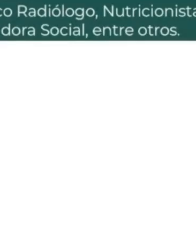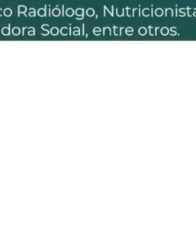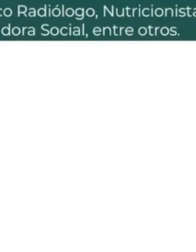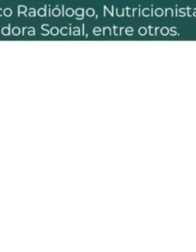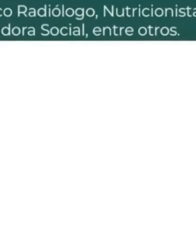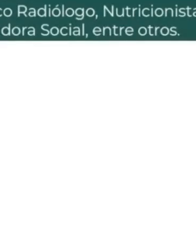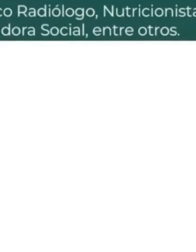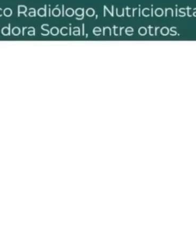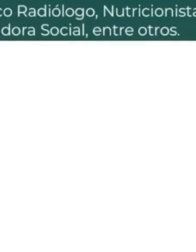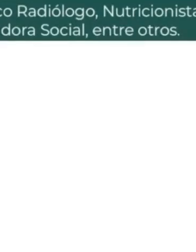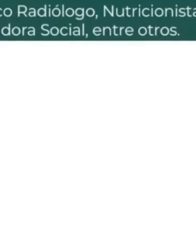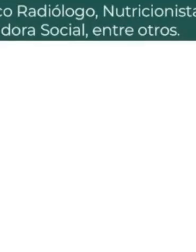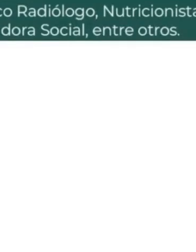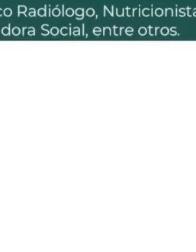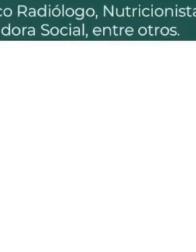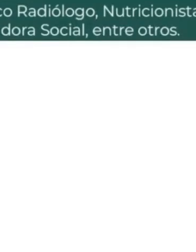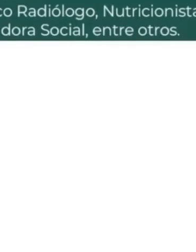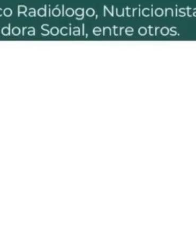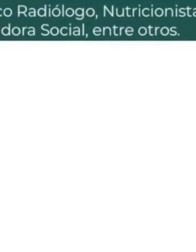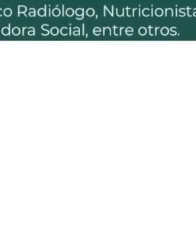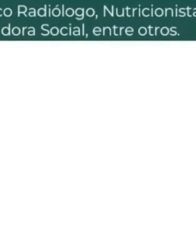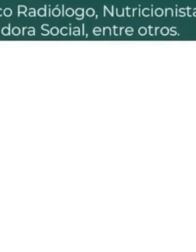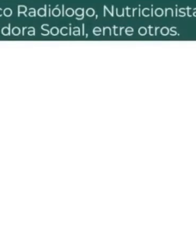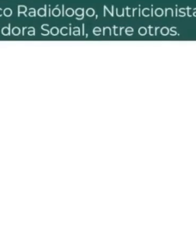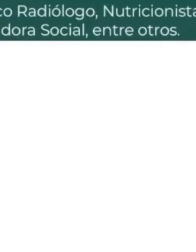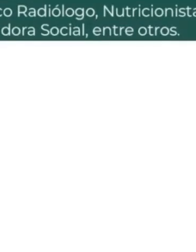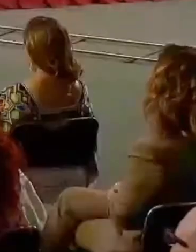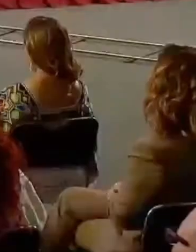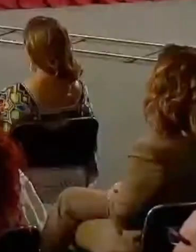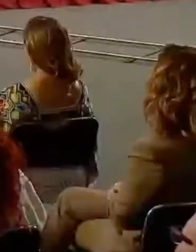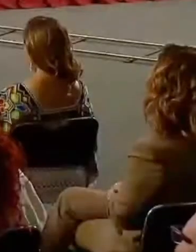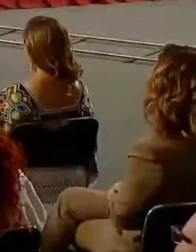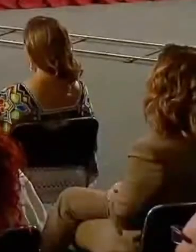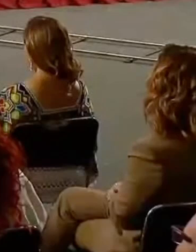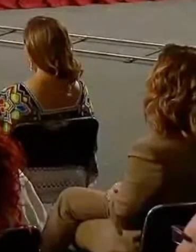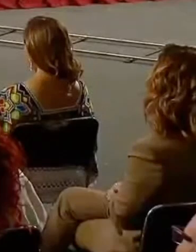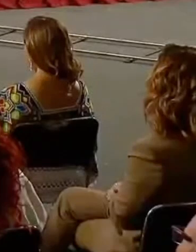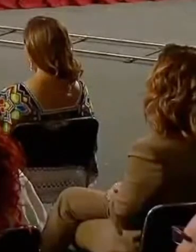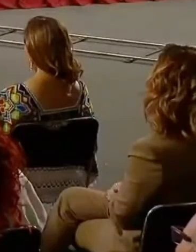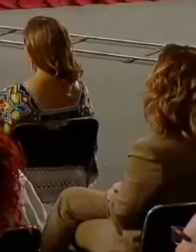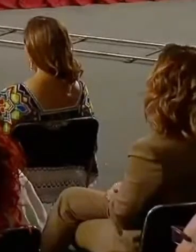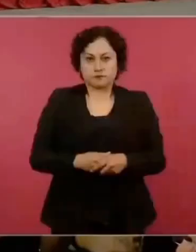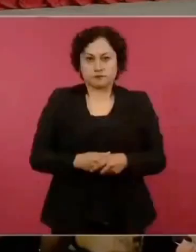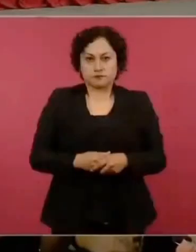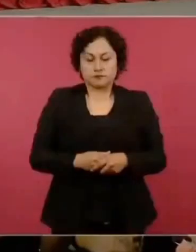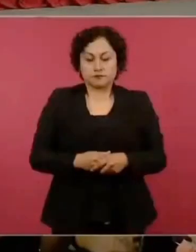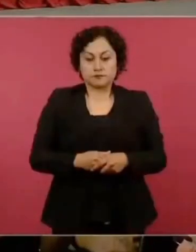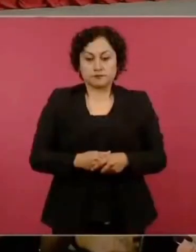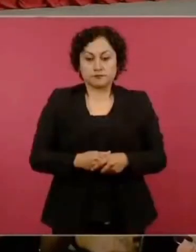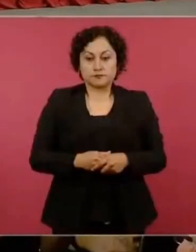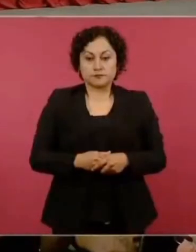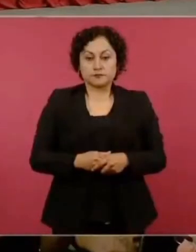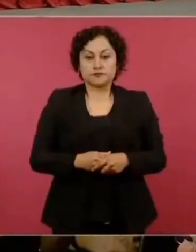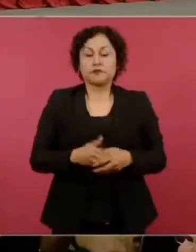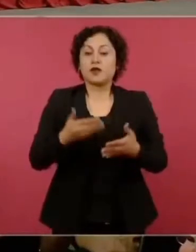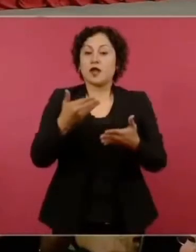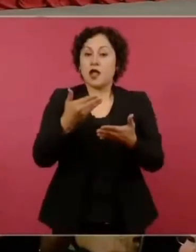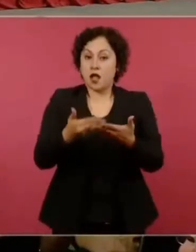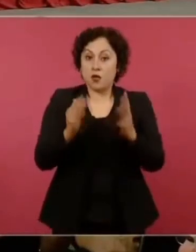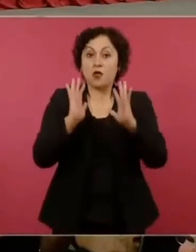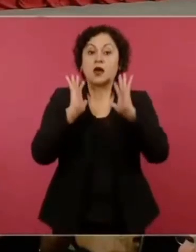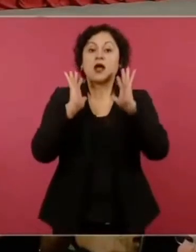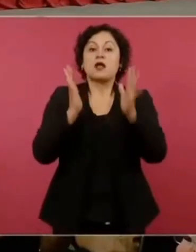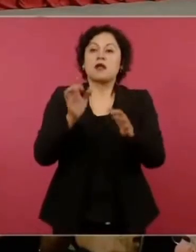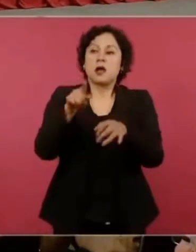seguridad de salud, ya que estamos privilegiando a quienes hoy no habían tenido jamás una